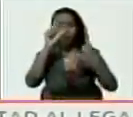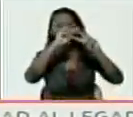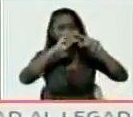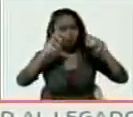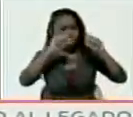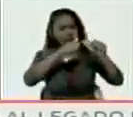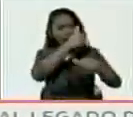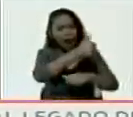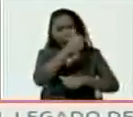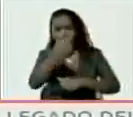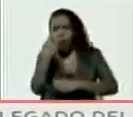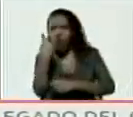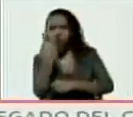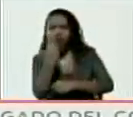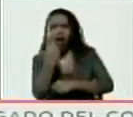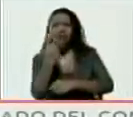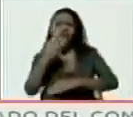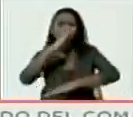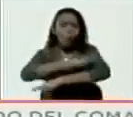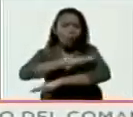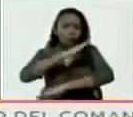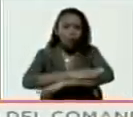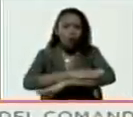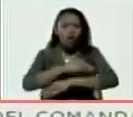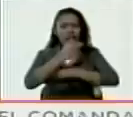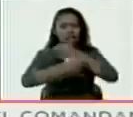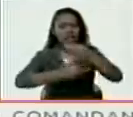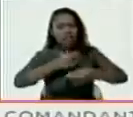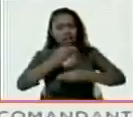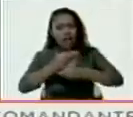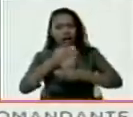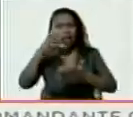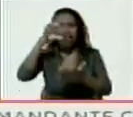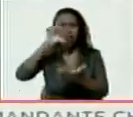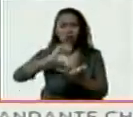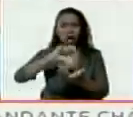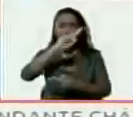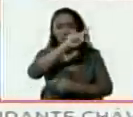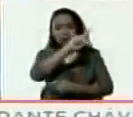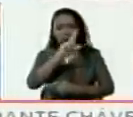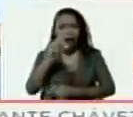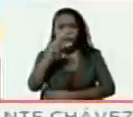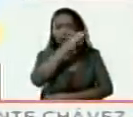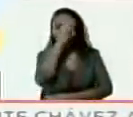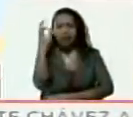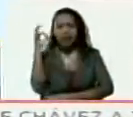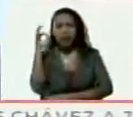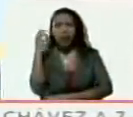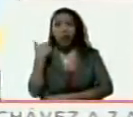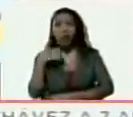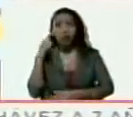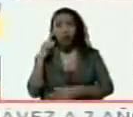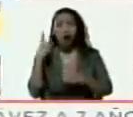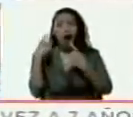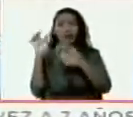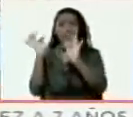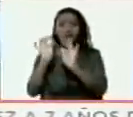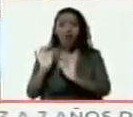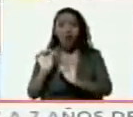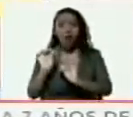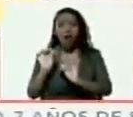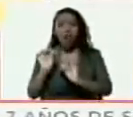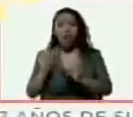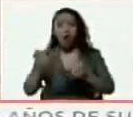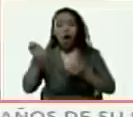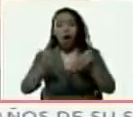una de las acciones que se perpetraron en la ciudad de Barquisimeto y tenemos hasta los modelos de los